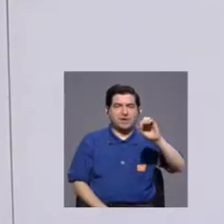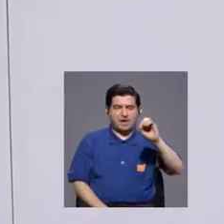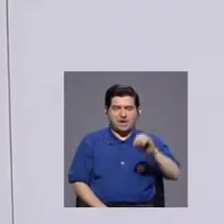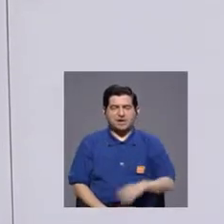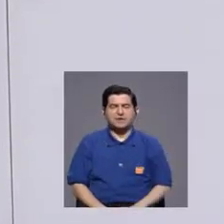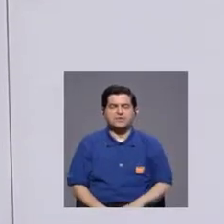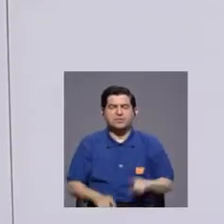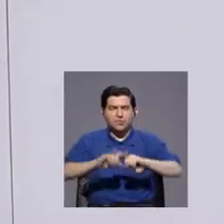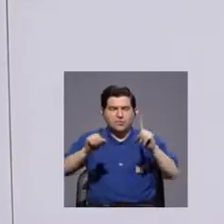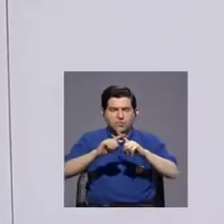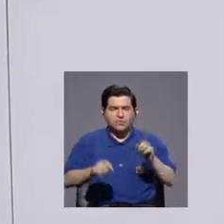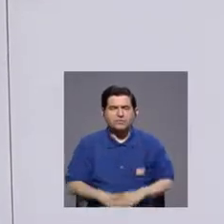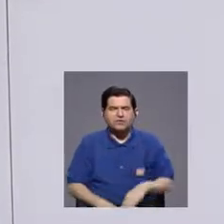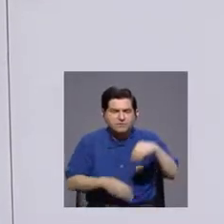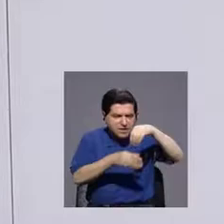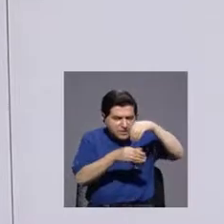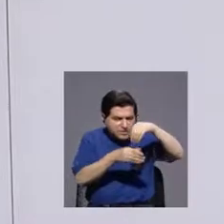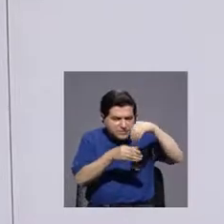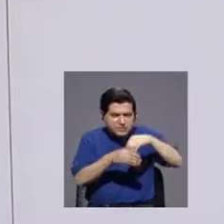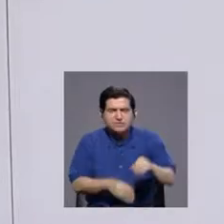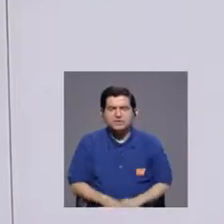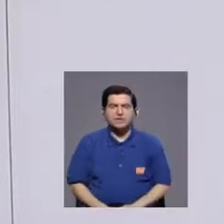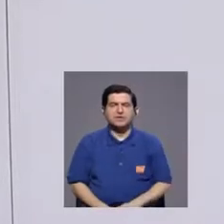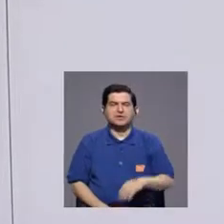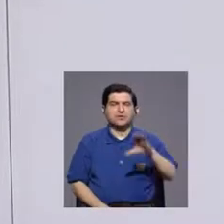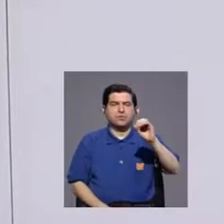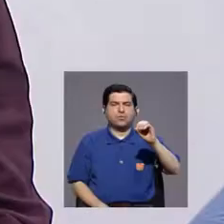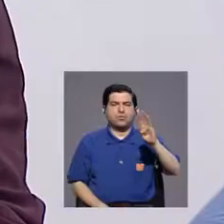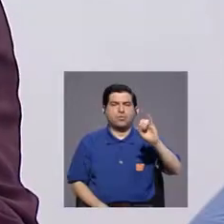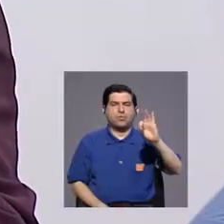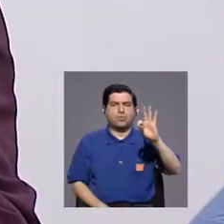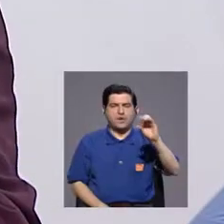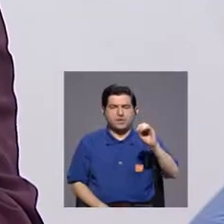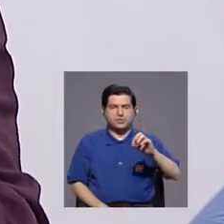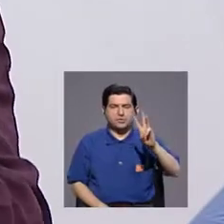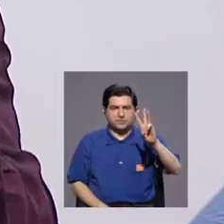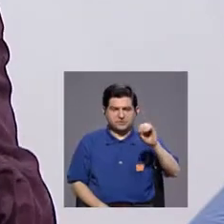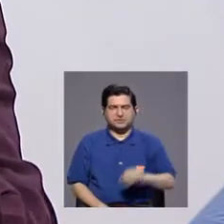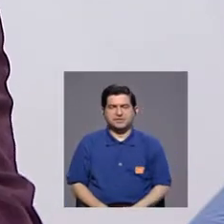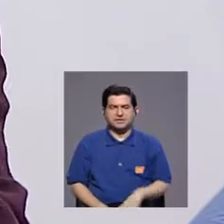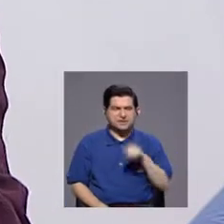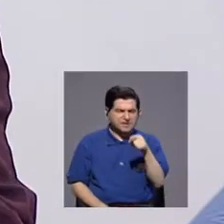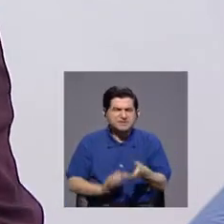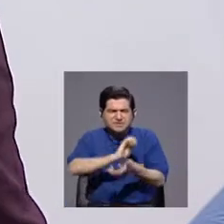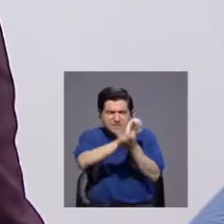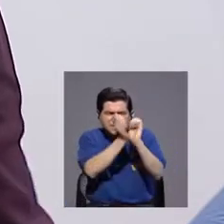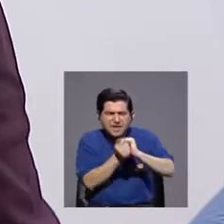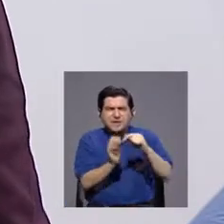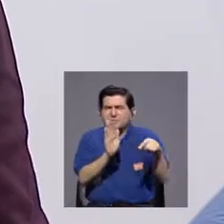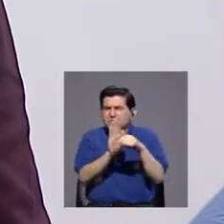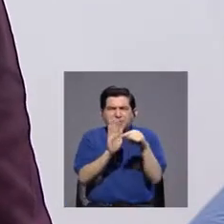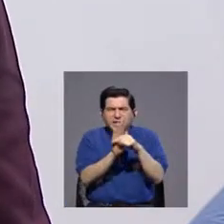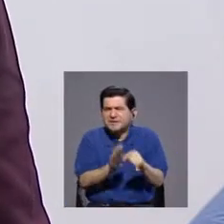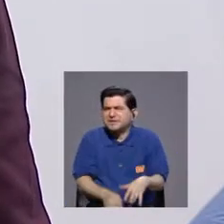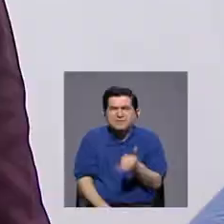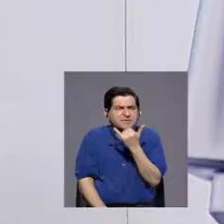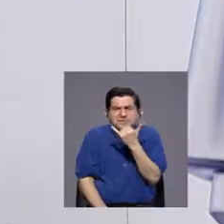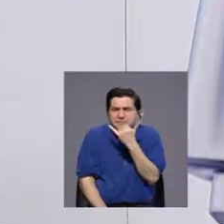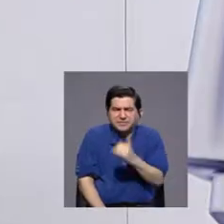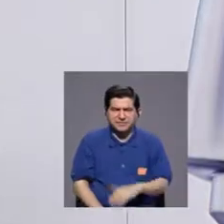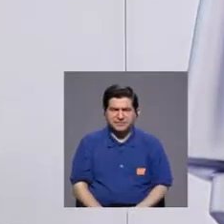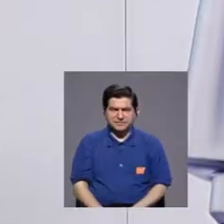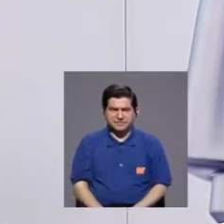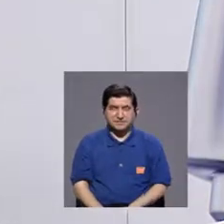diferentes dosis de cobalto 60 pero no interrumpa entre sí algunas de mutaciones negativos y